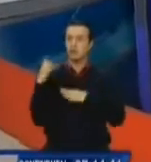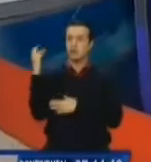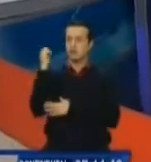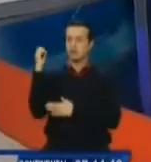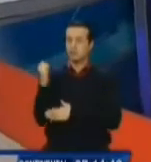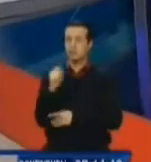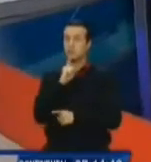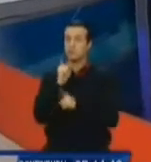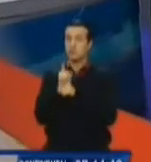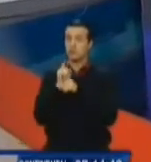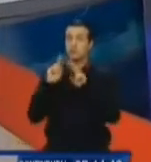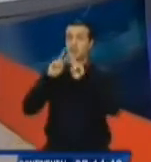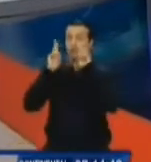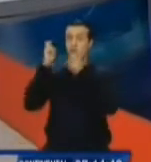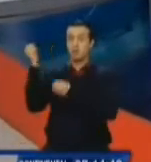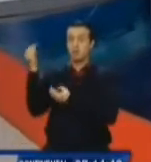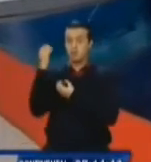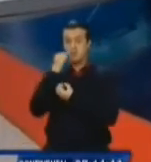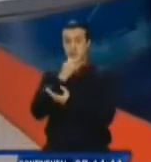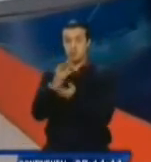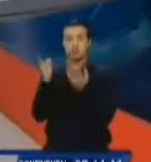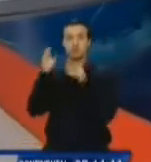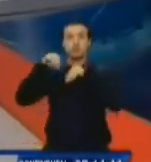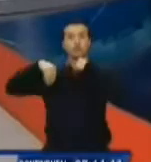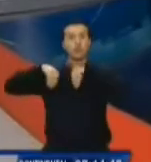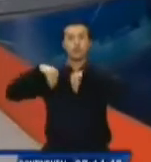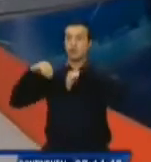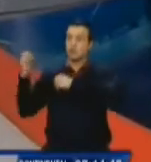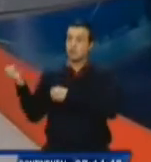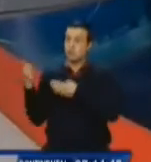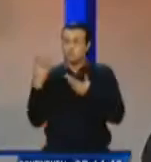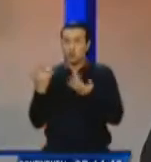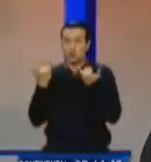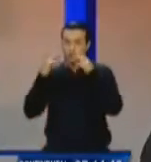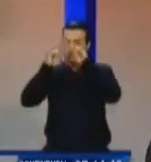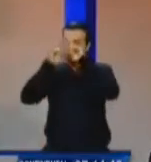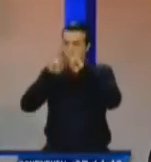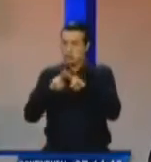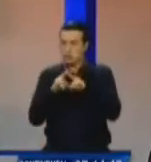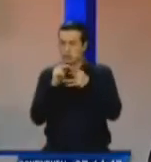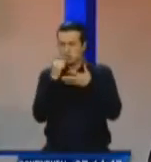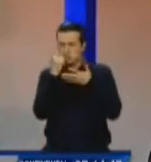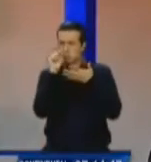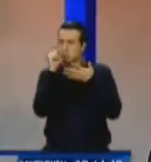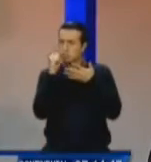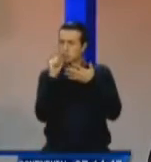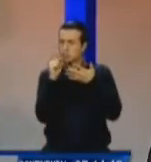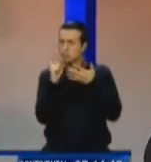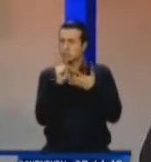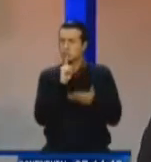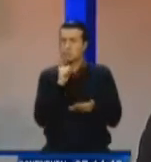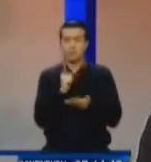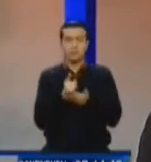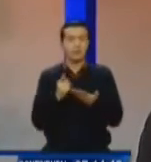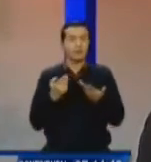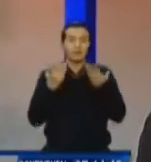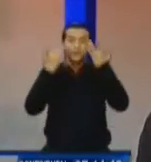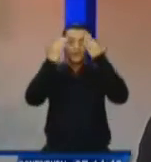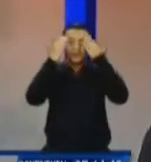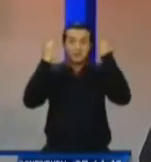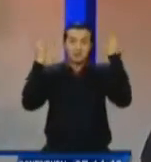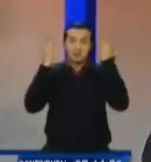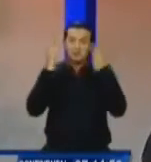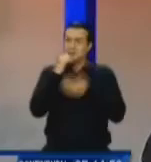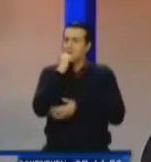sobre la base de la información que nos dan los supermercados nosotros todavía estamos chequeando por qué estamos no creemos de lo bueno que